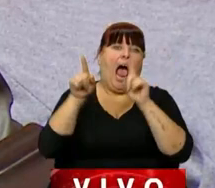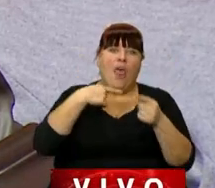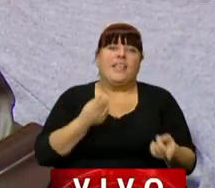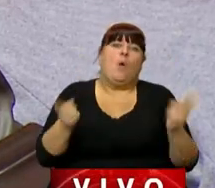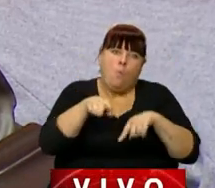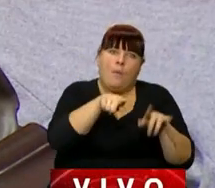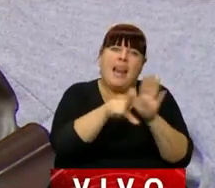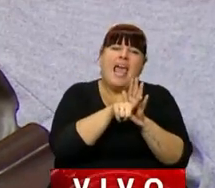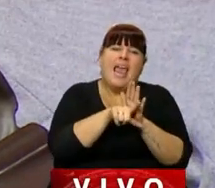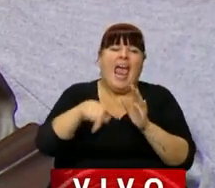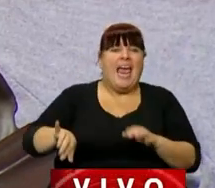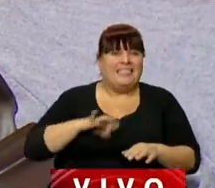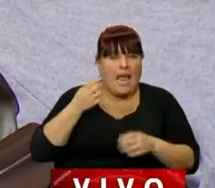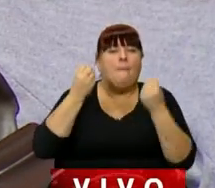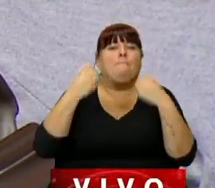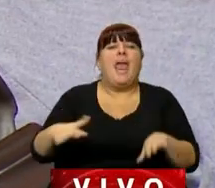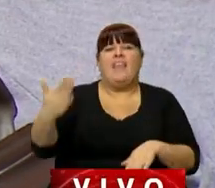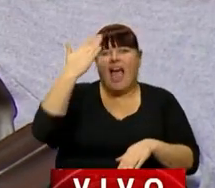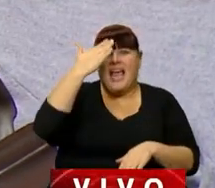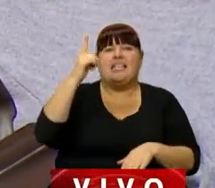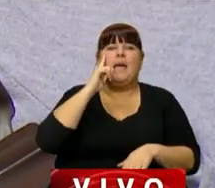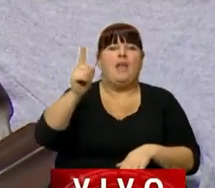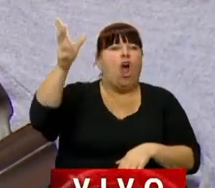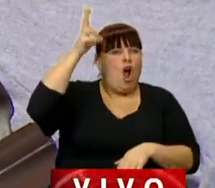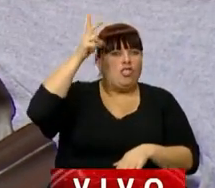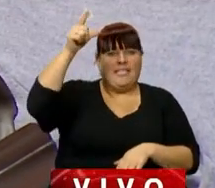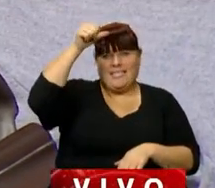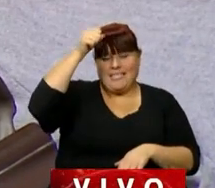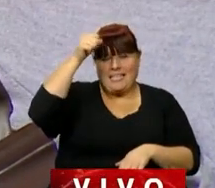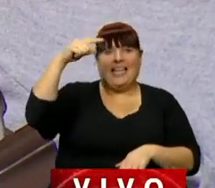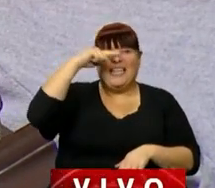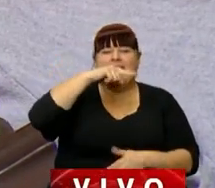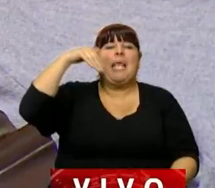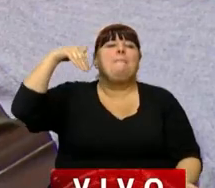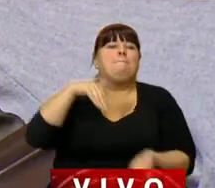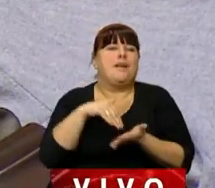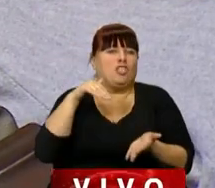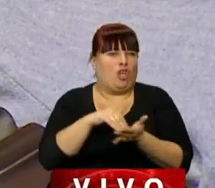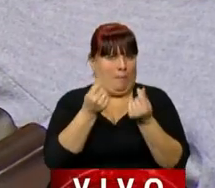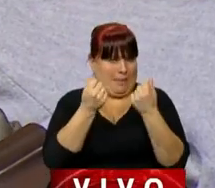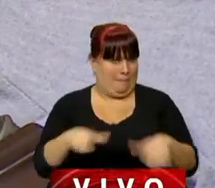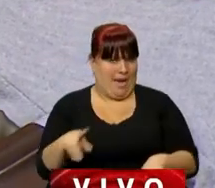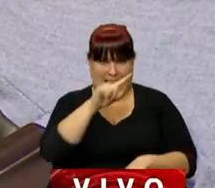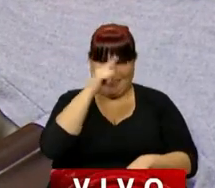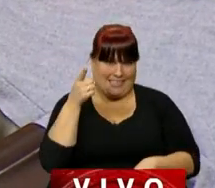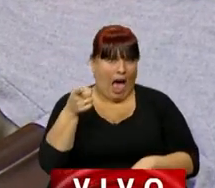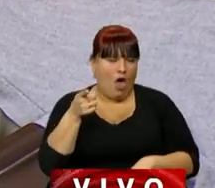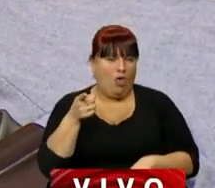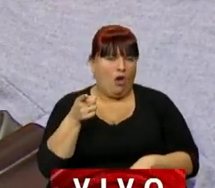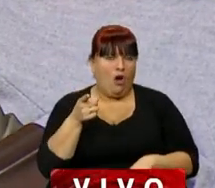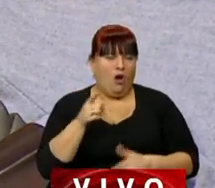reivindican este año 15 mil 867 millones eso